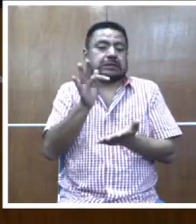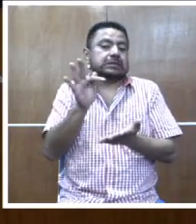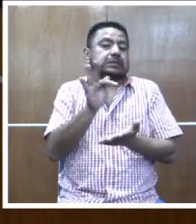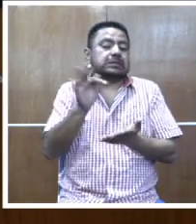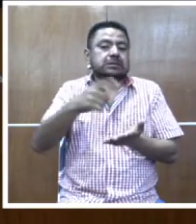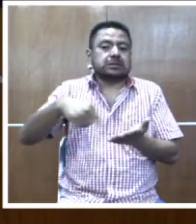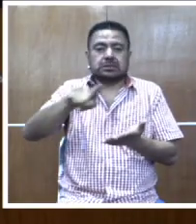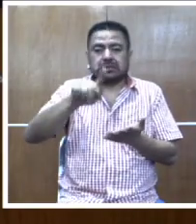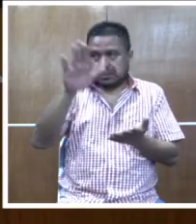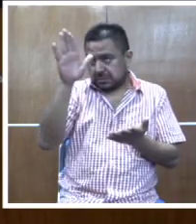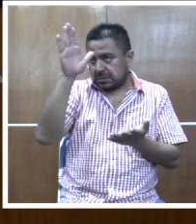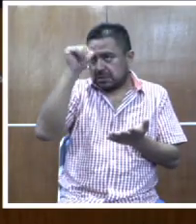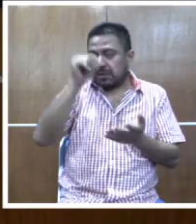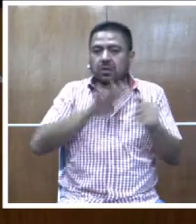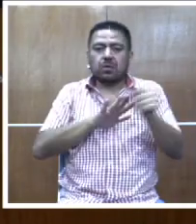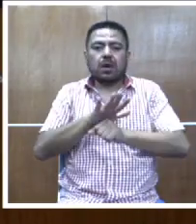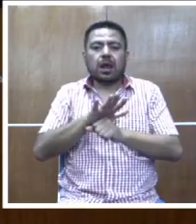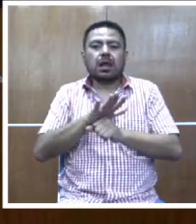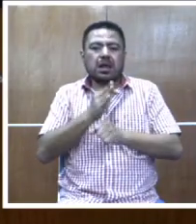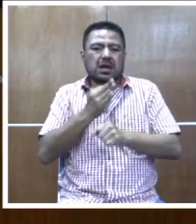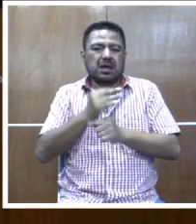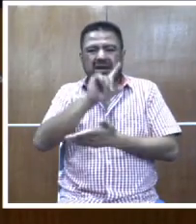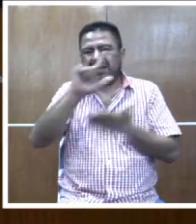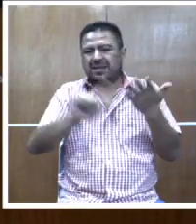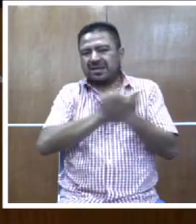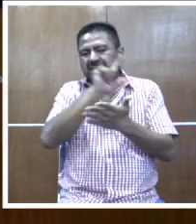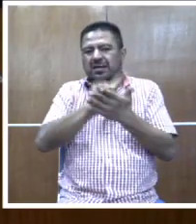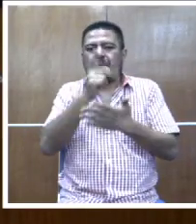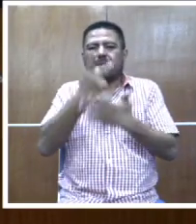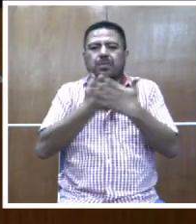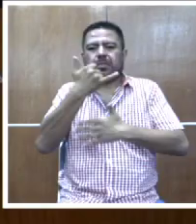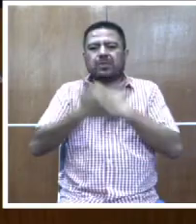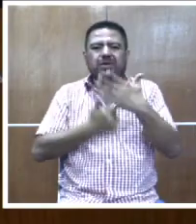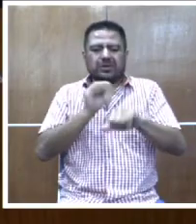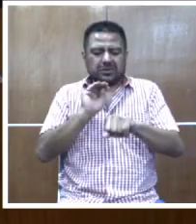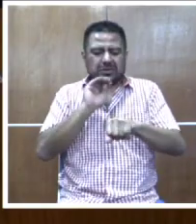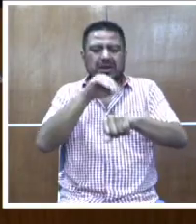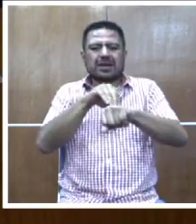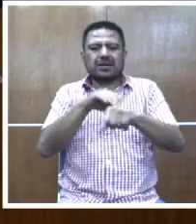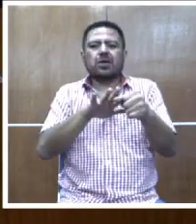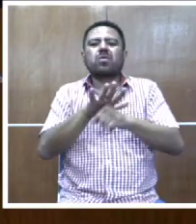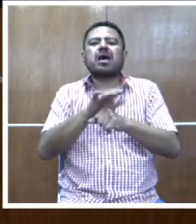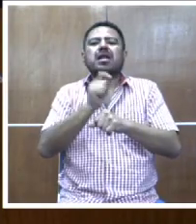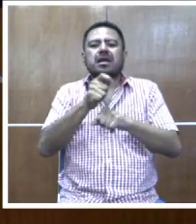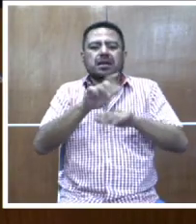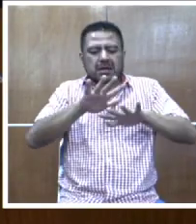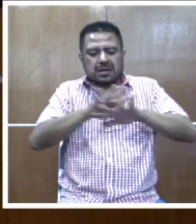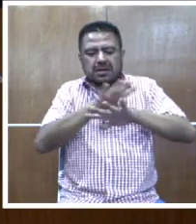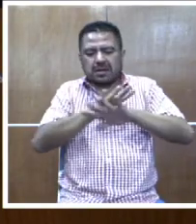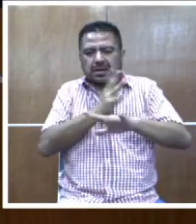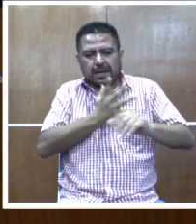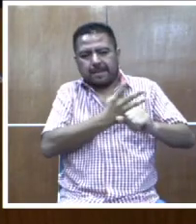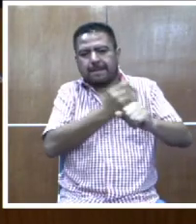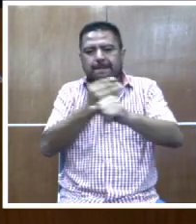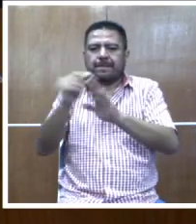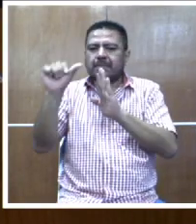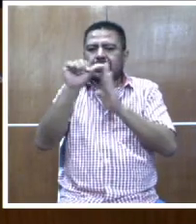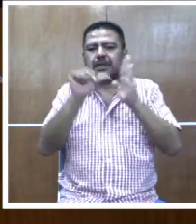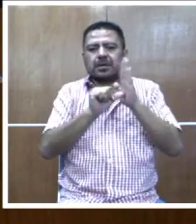caso, aprobación, la siguiente iniciativa con proyecto de decreto por el que se reforma y adiciona el